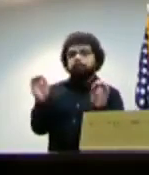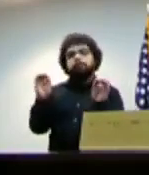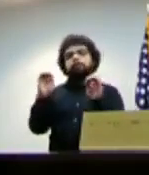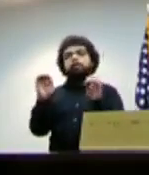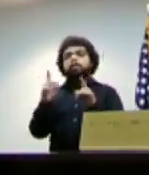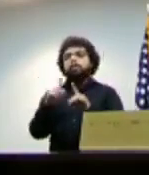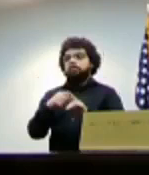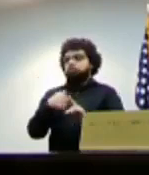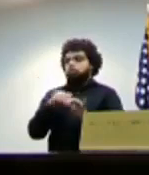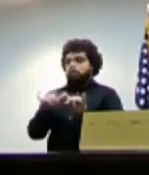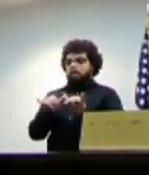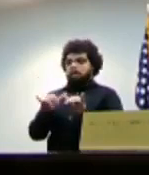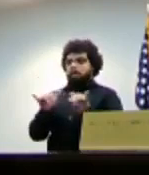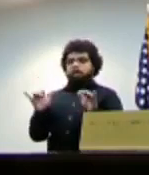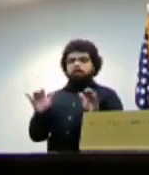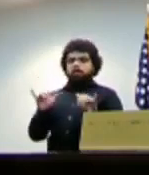ingeniero.